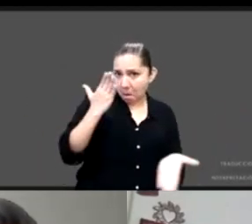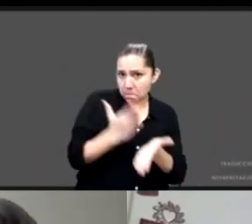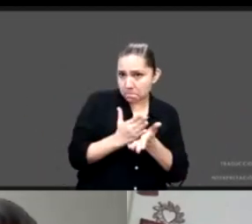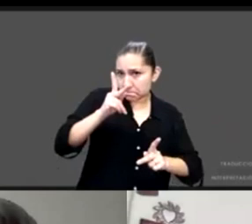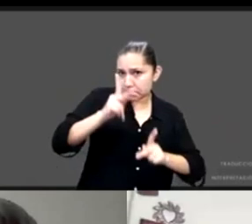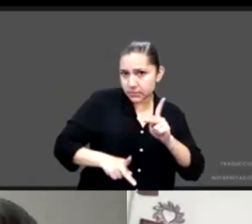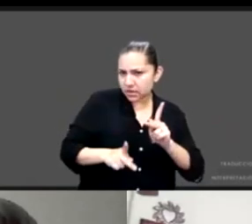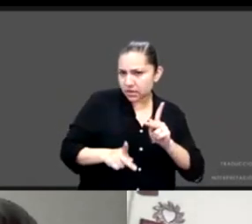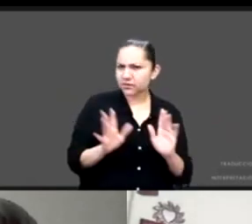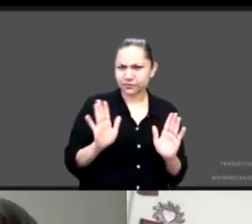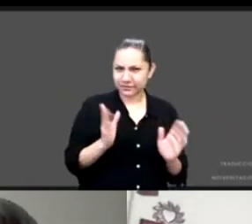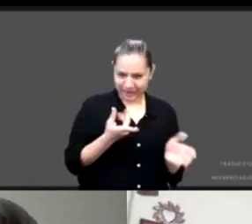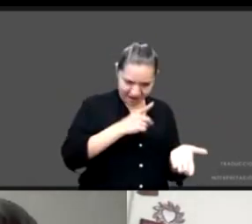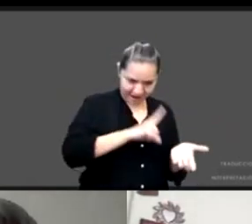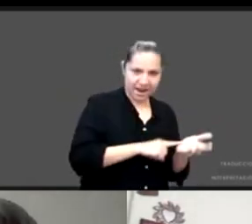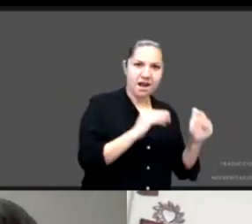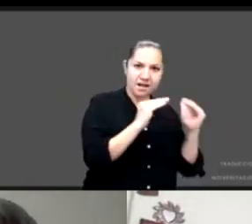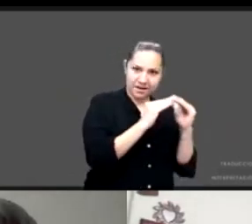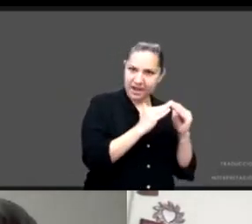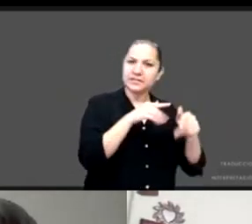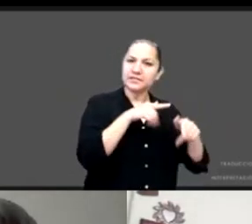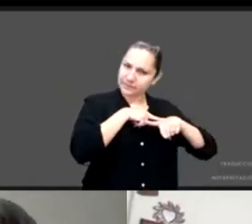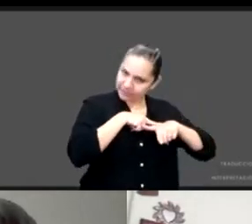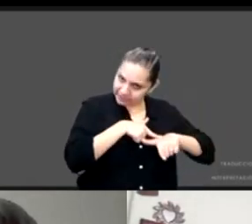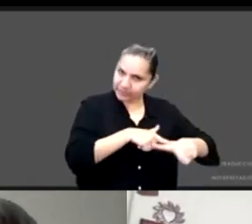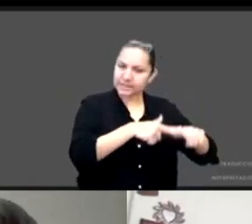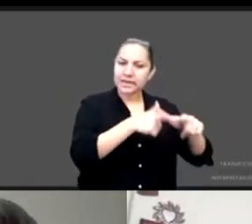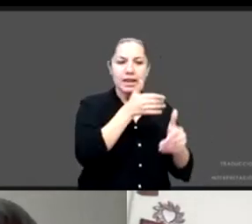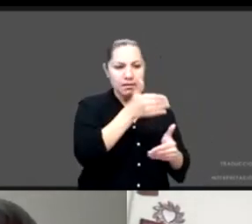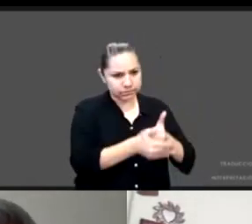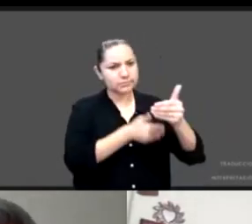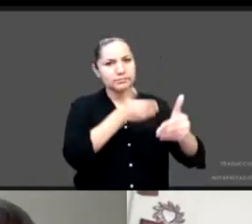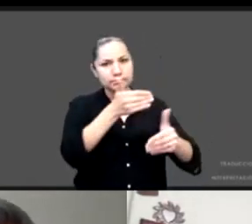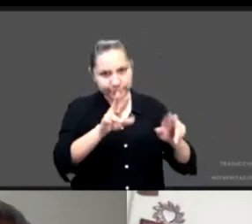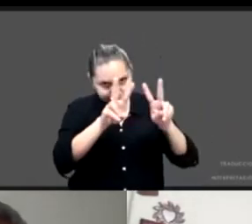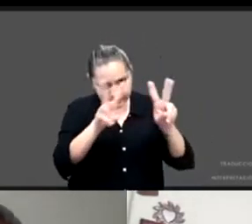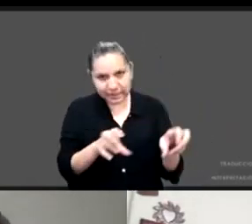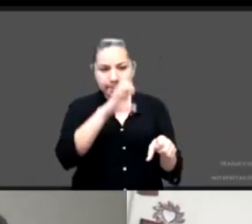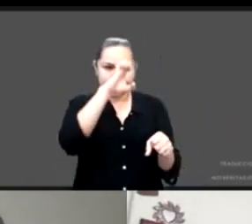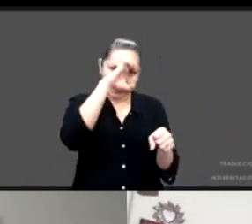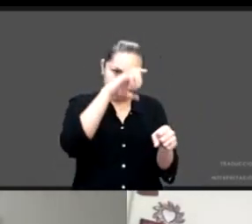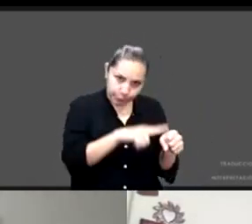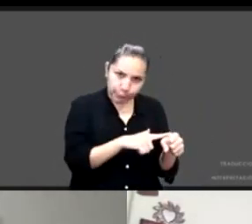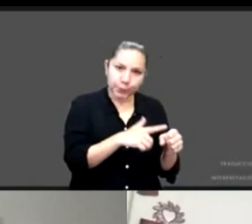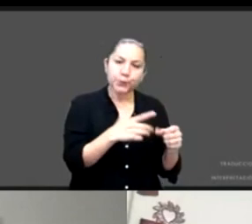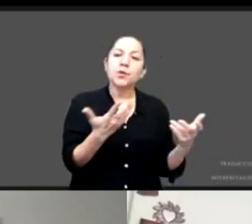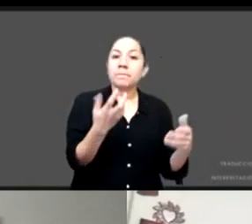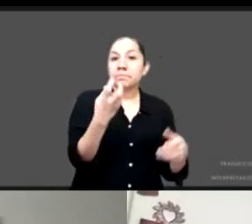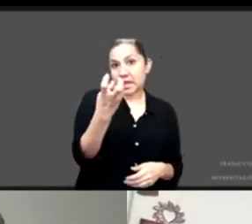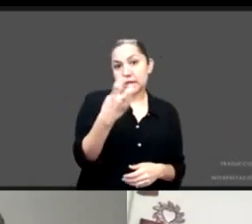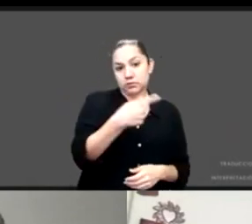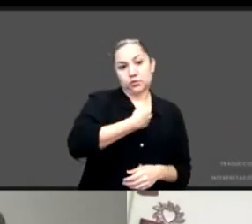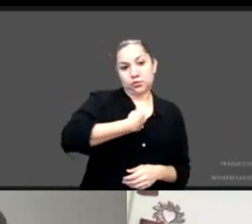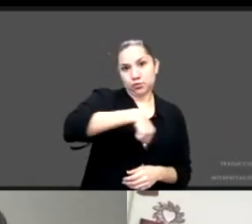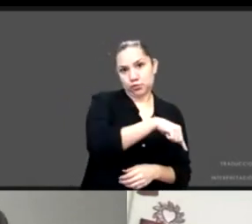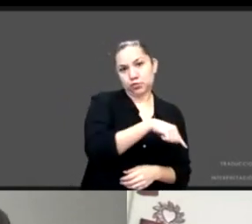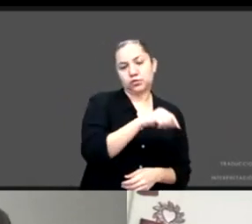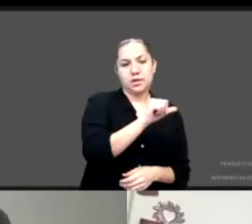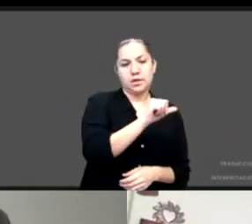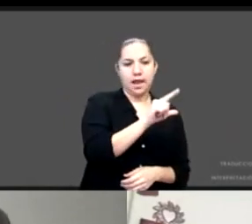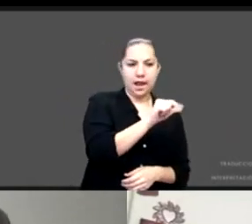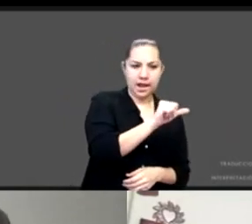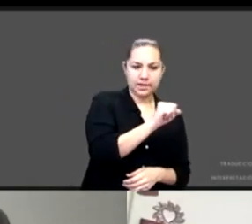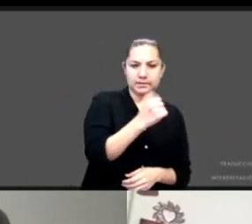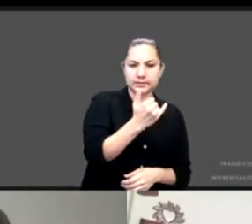Uno de los ejemplos también en este sentido sería el área editorial de Alas y Raíces. Voy a poner un breve